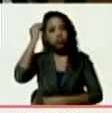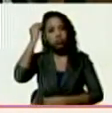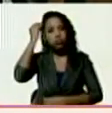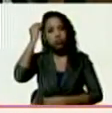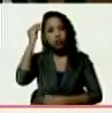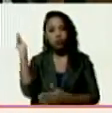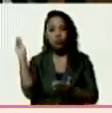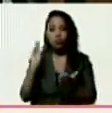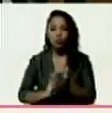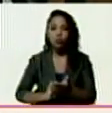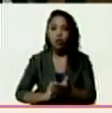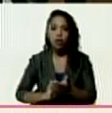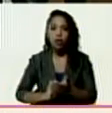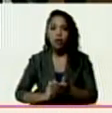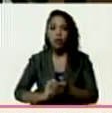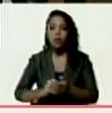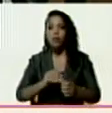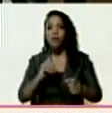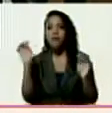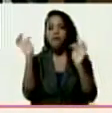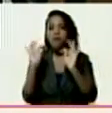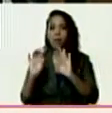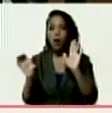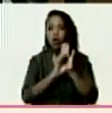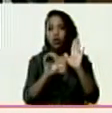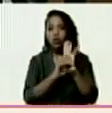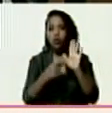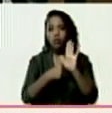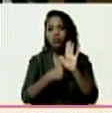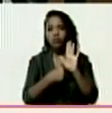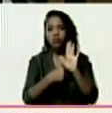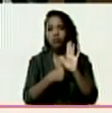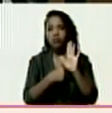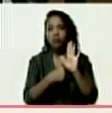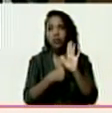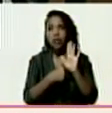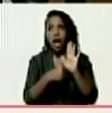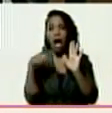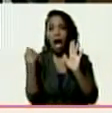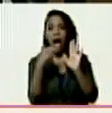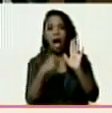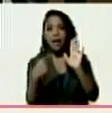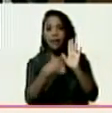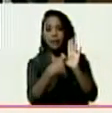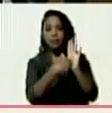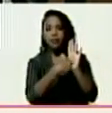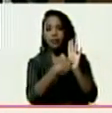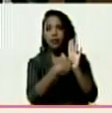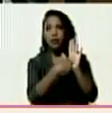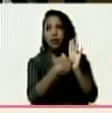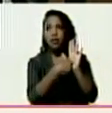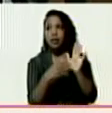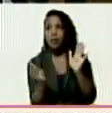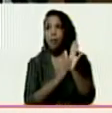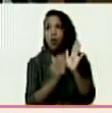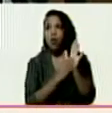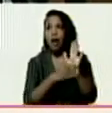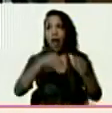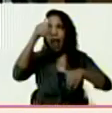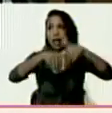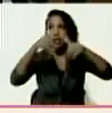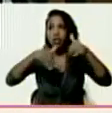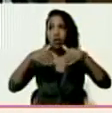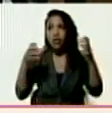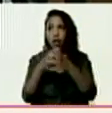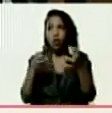ejercer nuestros mecanismos constitucionales. Y los mecanismos constitucionales están allí. que tal como se establece la elección de la sesión